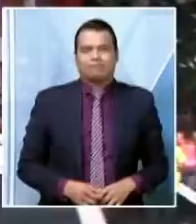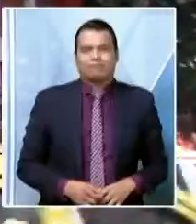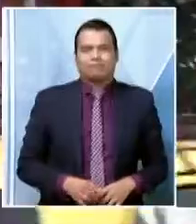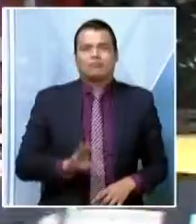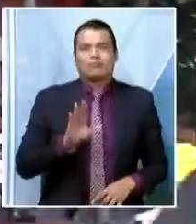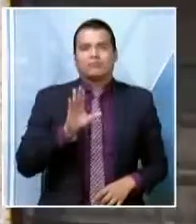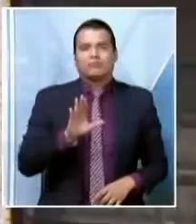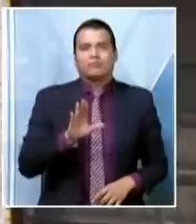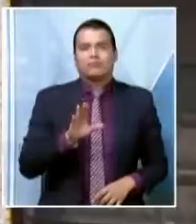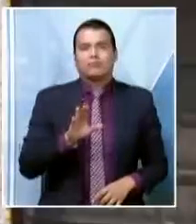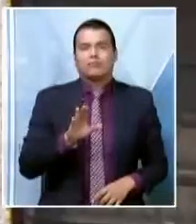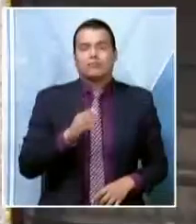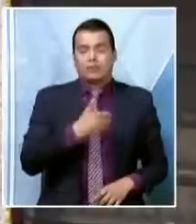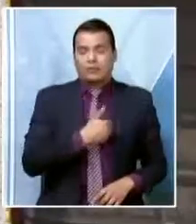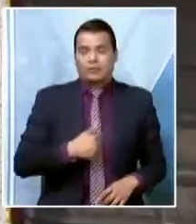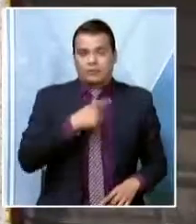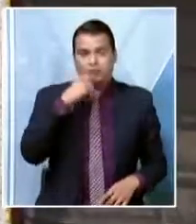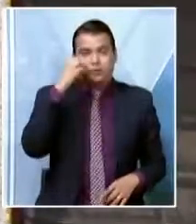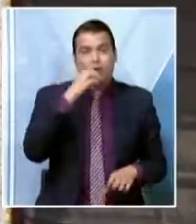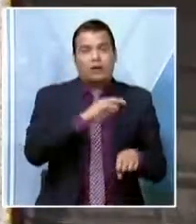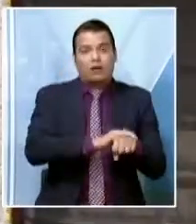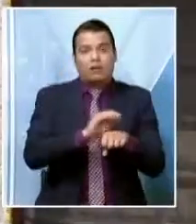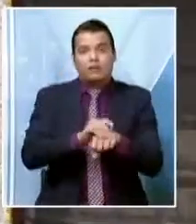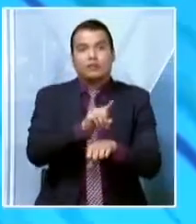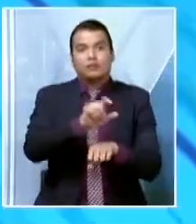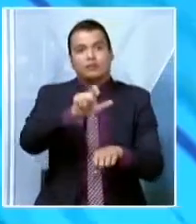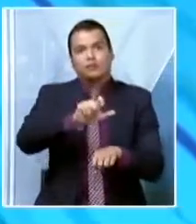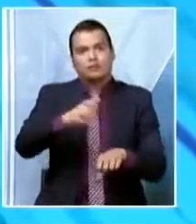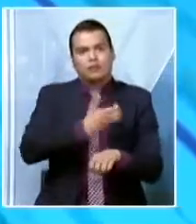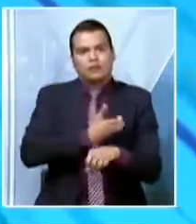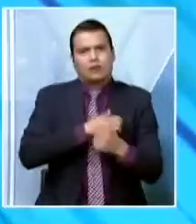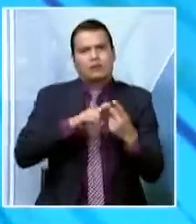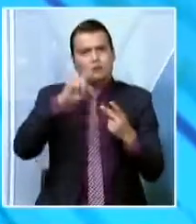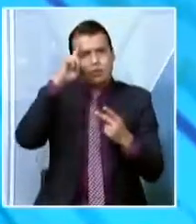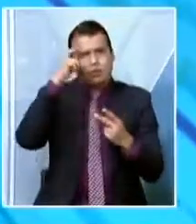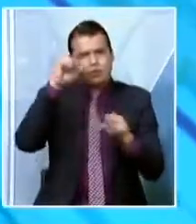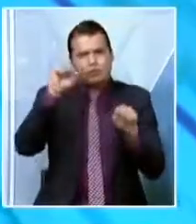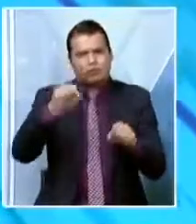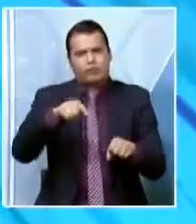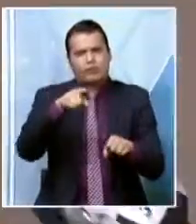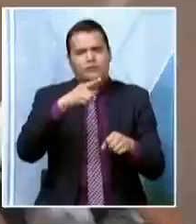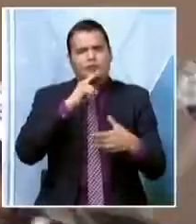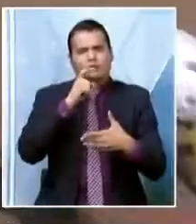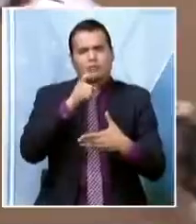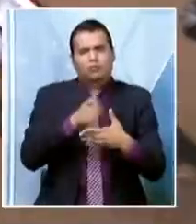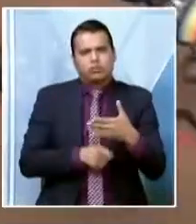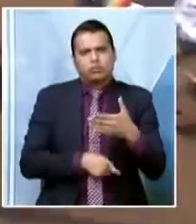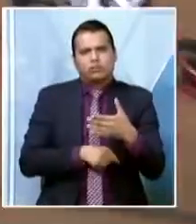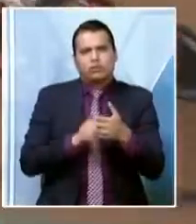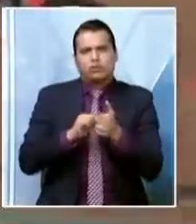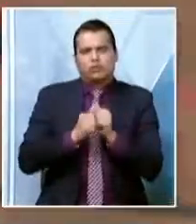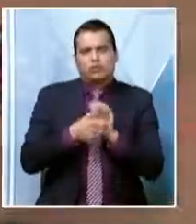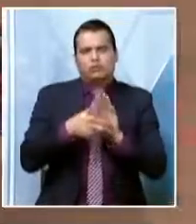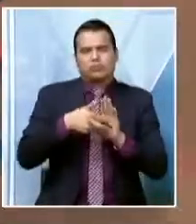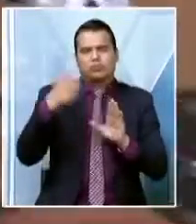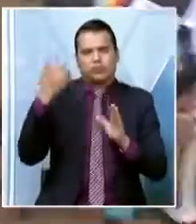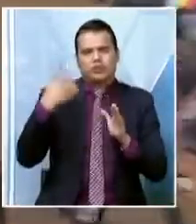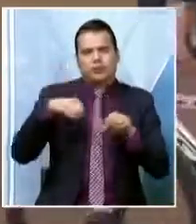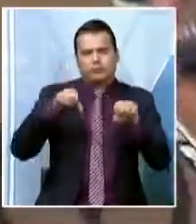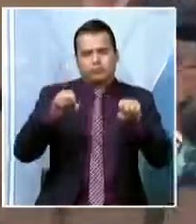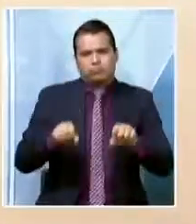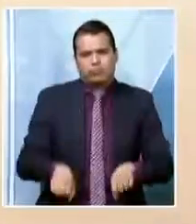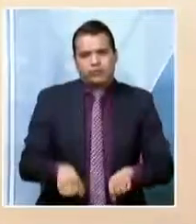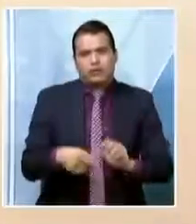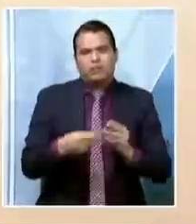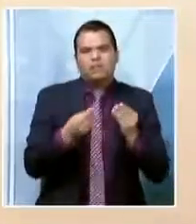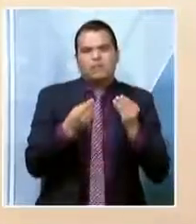las asambleas y consejos para crear una tasa de hasta 2.5% para los contratos con personas naturales y jurídicas. Recursos que